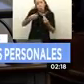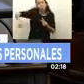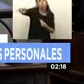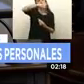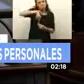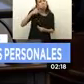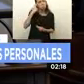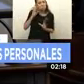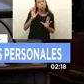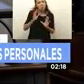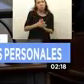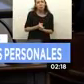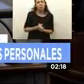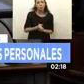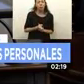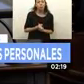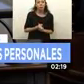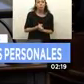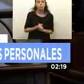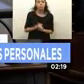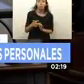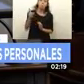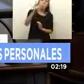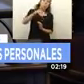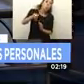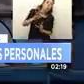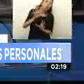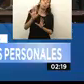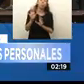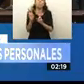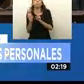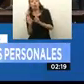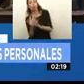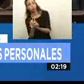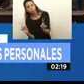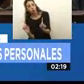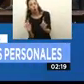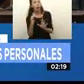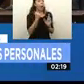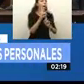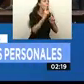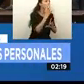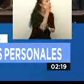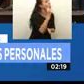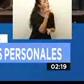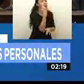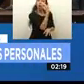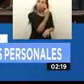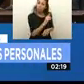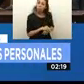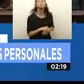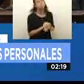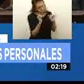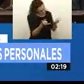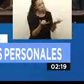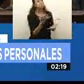que ustedes que no son peronistas podemos definir los rubios de ojos celestes sí rubios de ojos